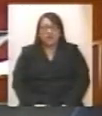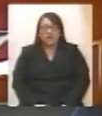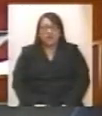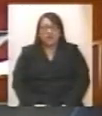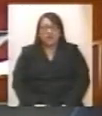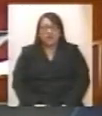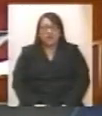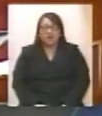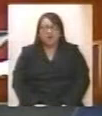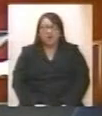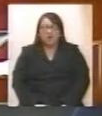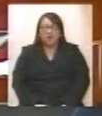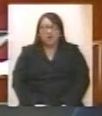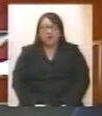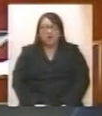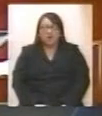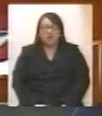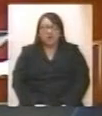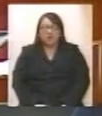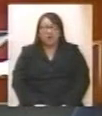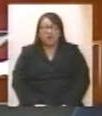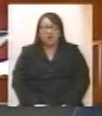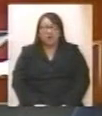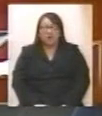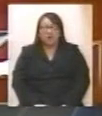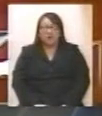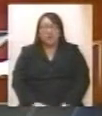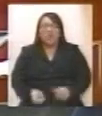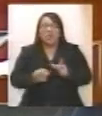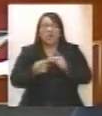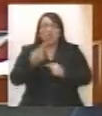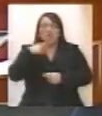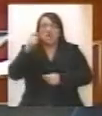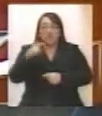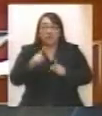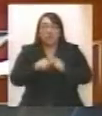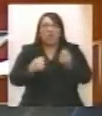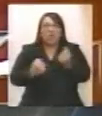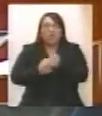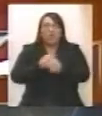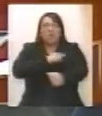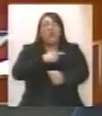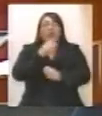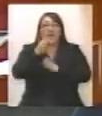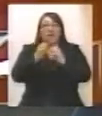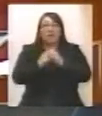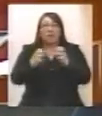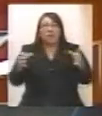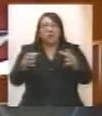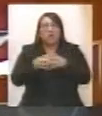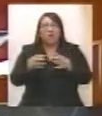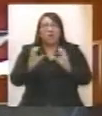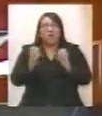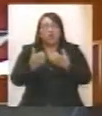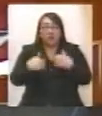Resulta necesario también el apoyo del Poder Ejecutivo para fortalecer la lucha contra la corrupción que viene